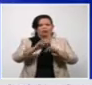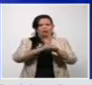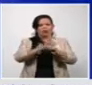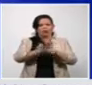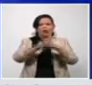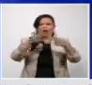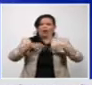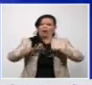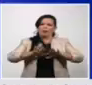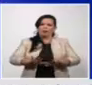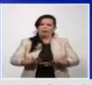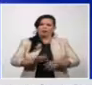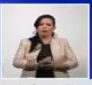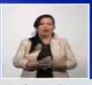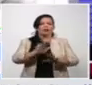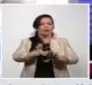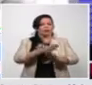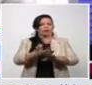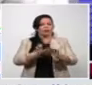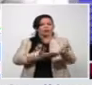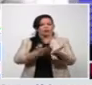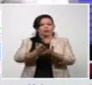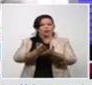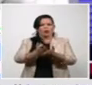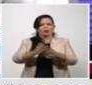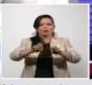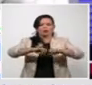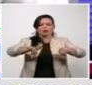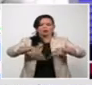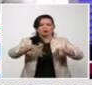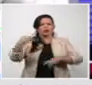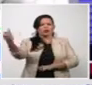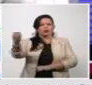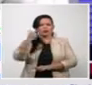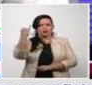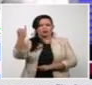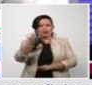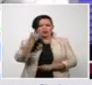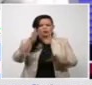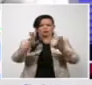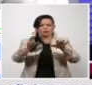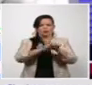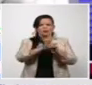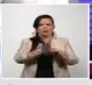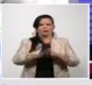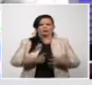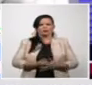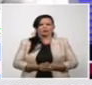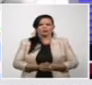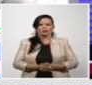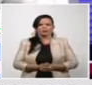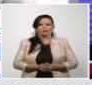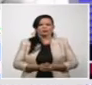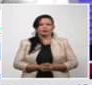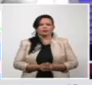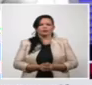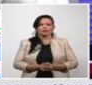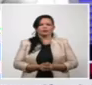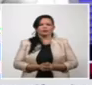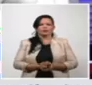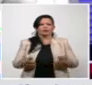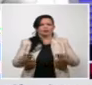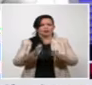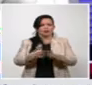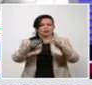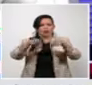antes de conocer la situación internacional debido al impacto de la COVID-19. Lo decíamos, ha sido hoy una información